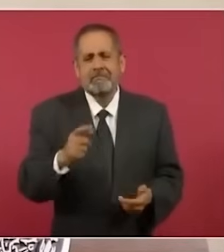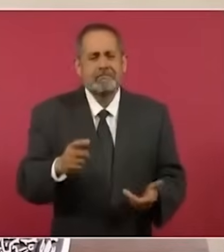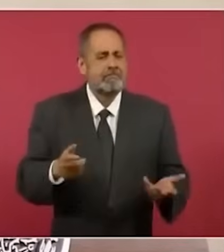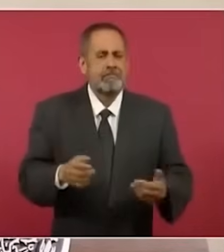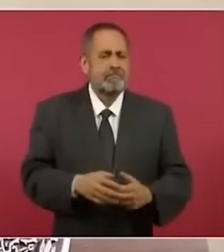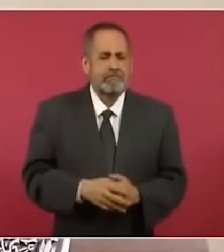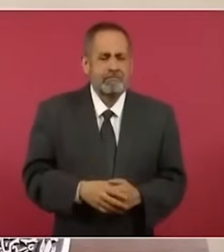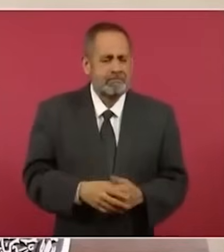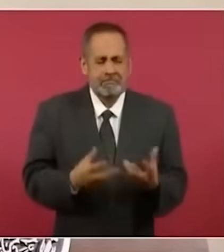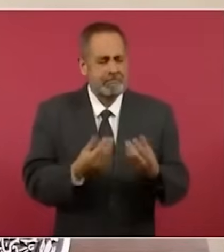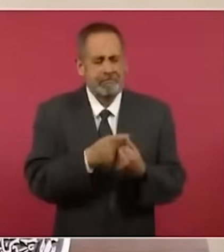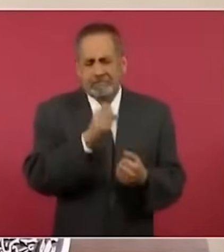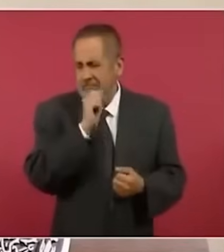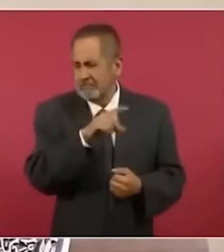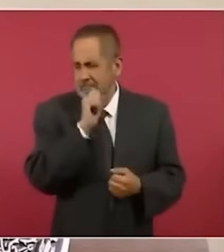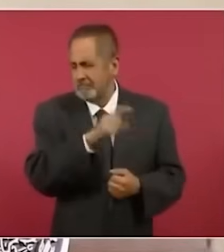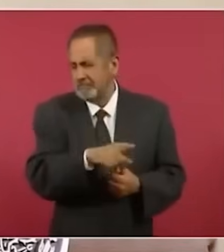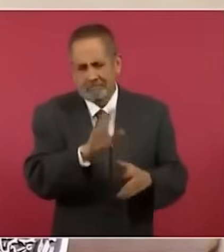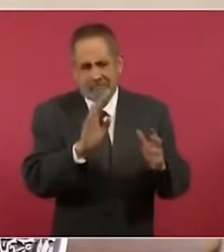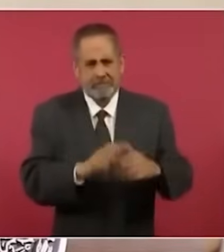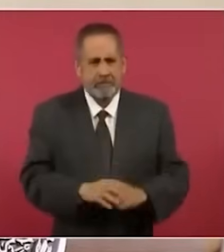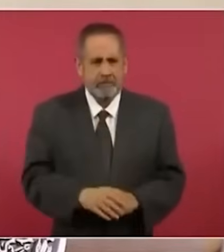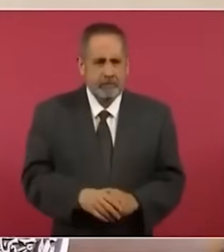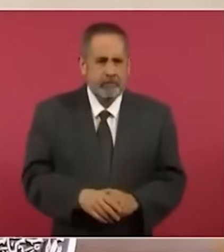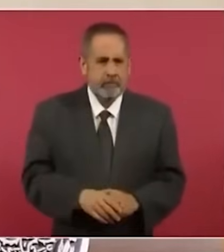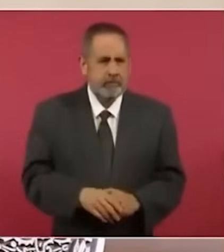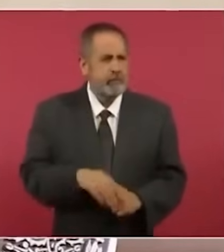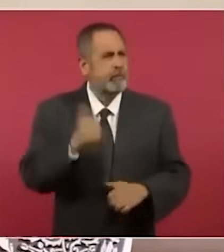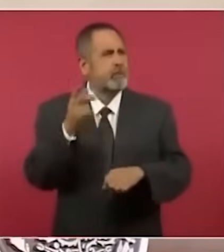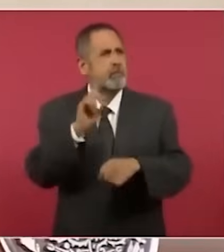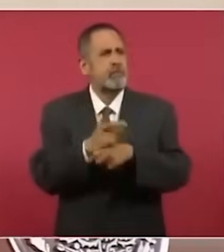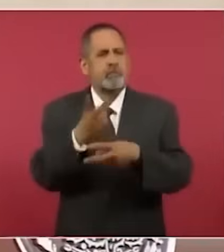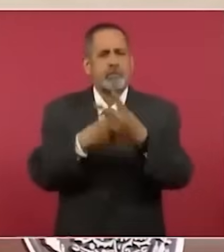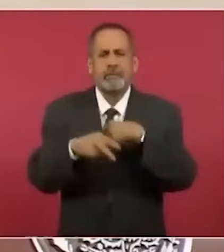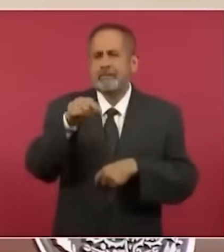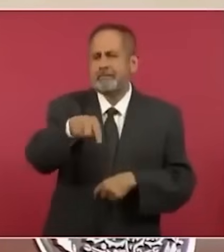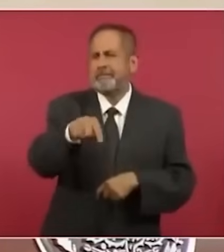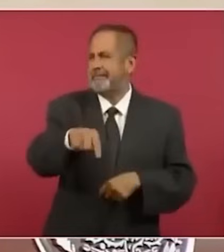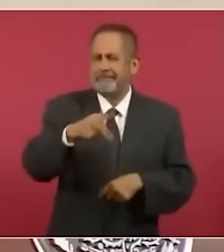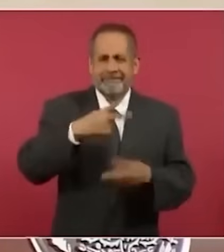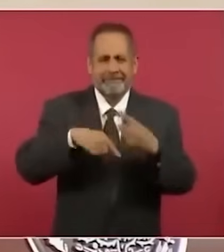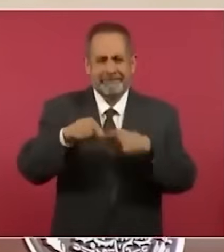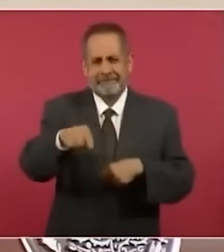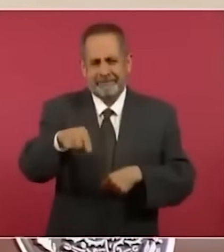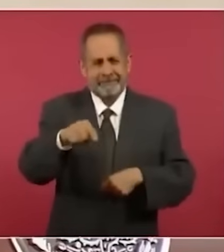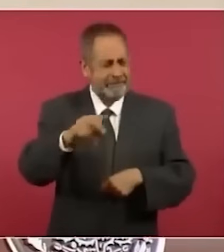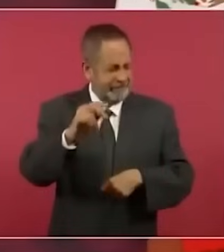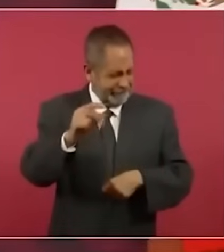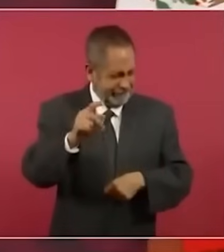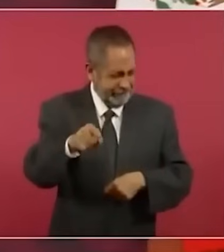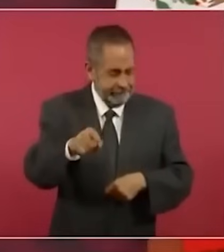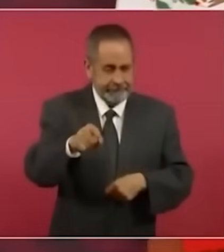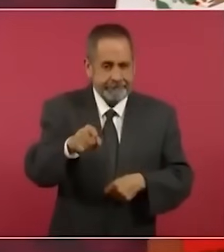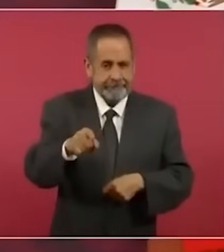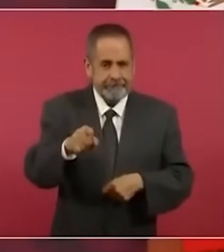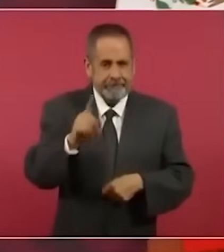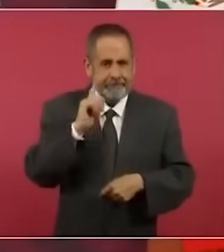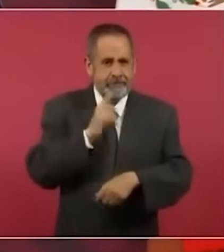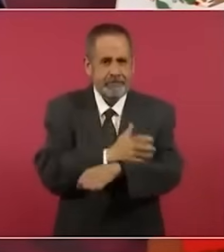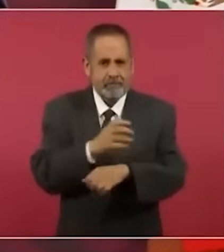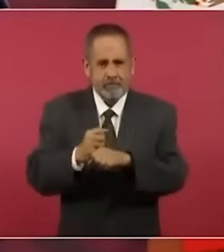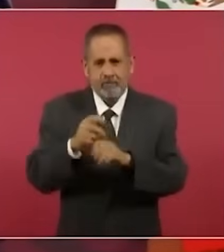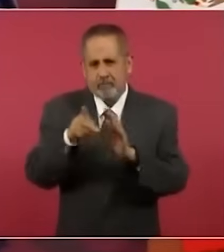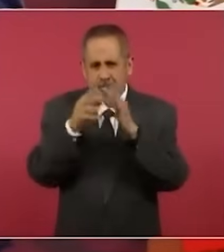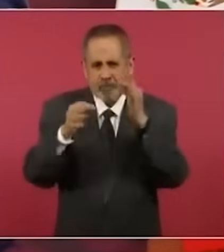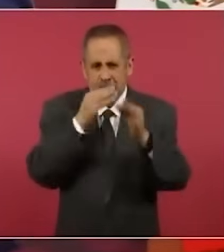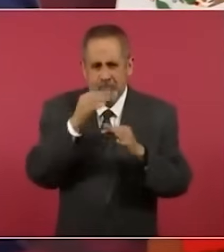Es parte de lo mismo. Al otro día vino aquí una compañera periodista.